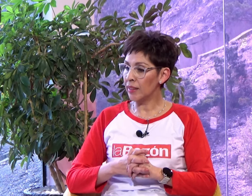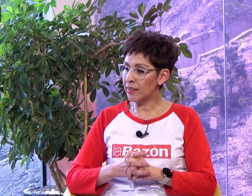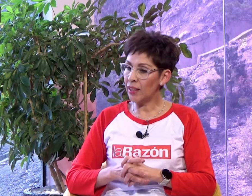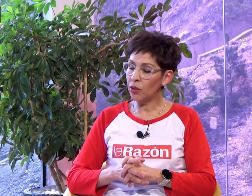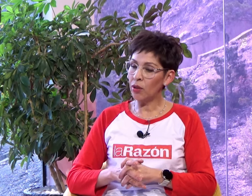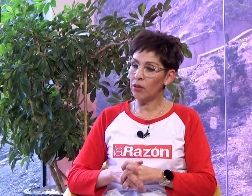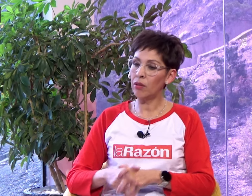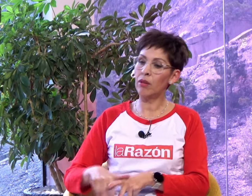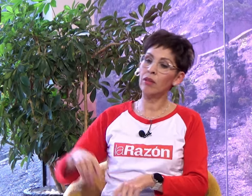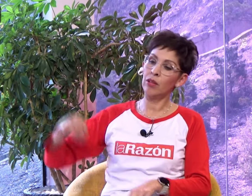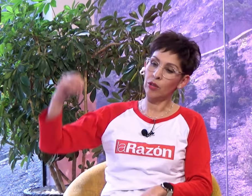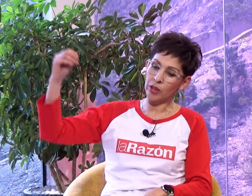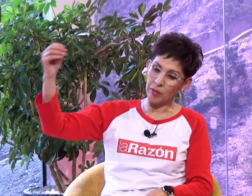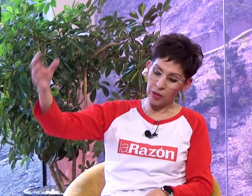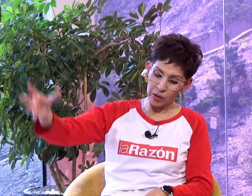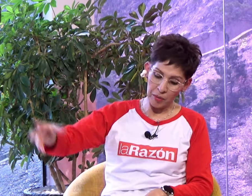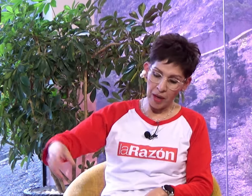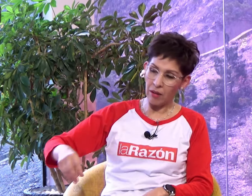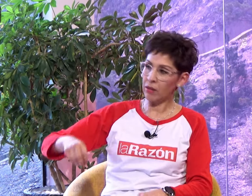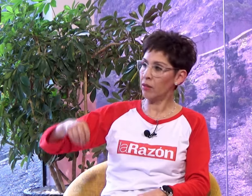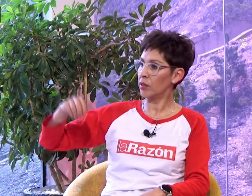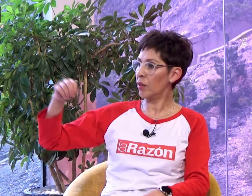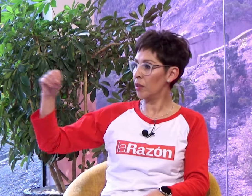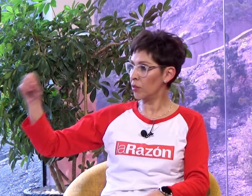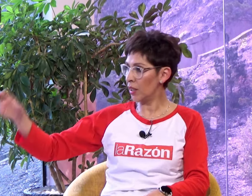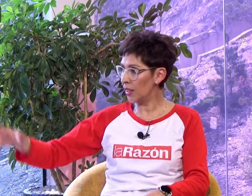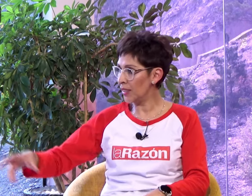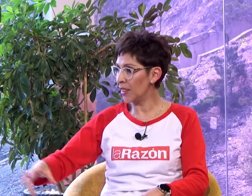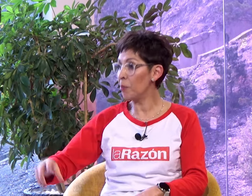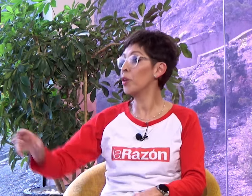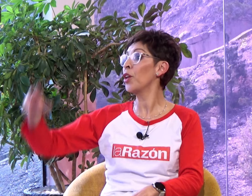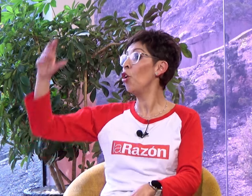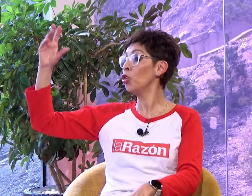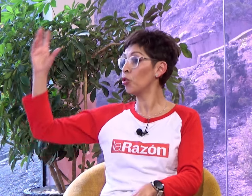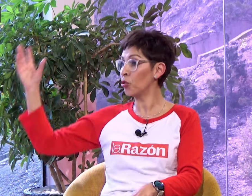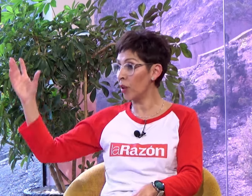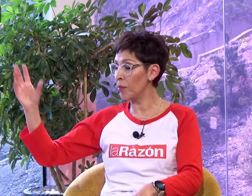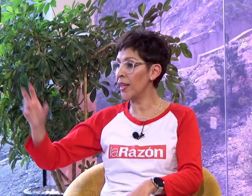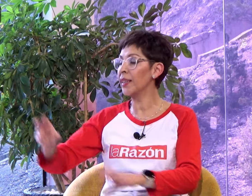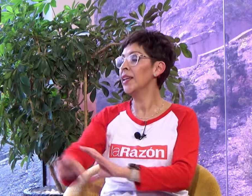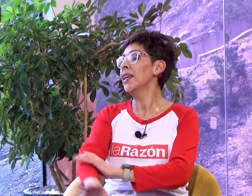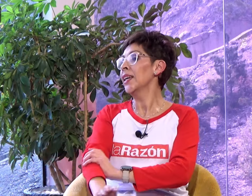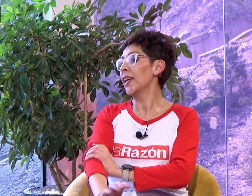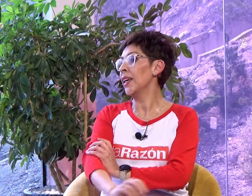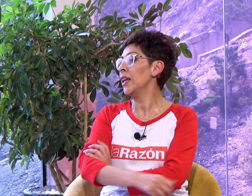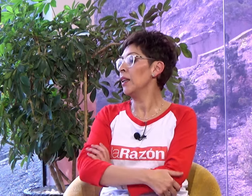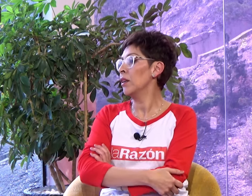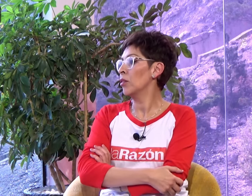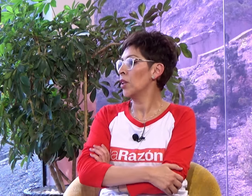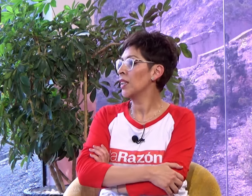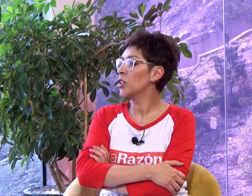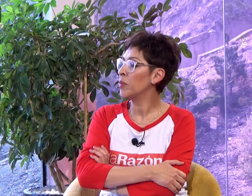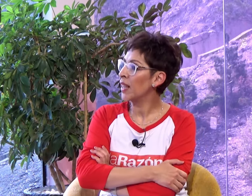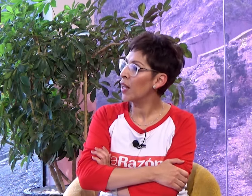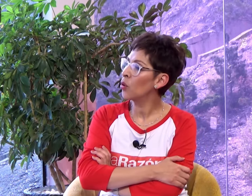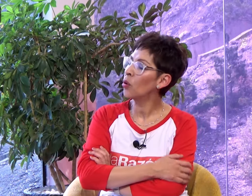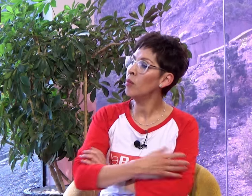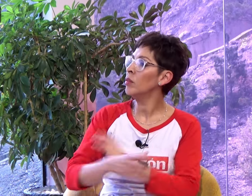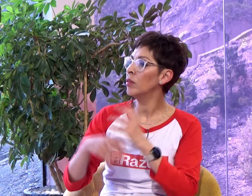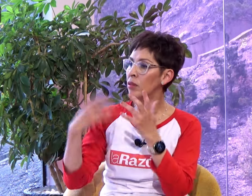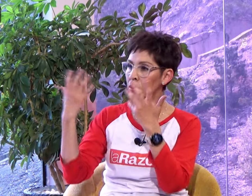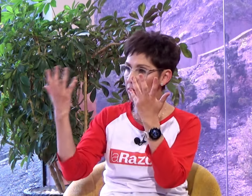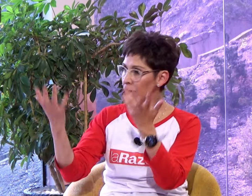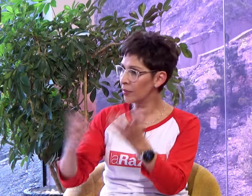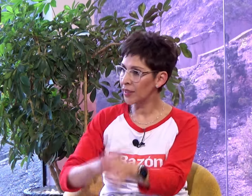a ir trenzando con los cabellos de Mao, con los cabellos de Cristian, pero de otros también que los han inspirado.